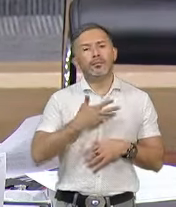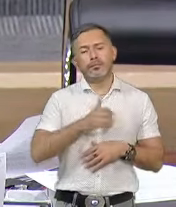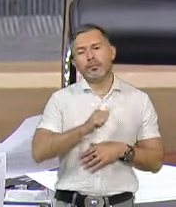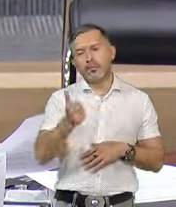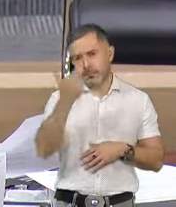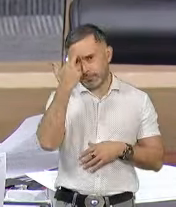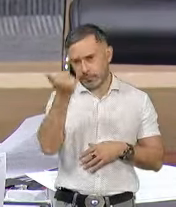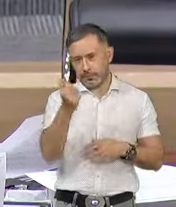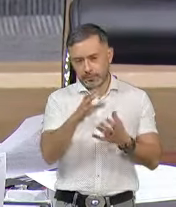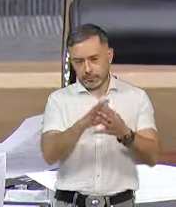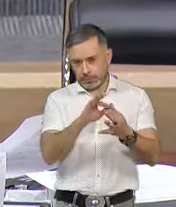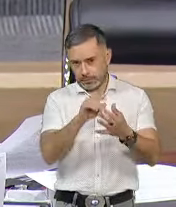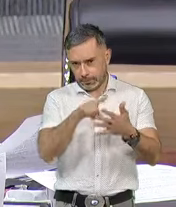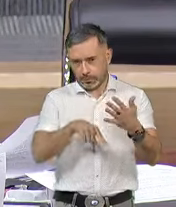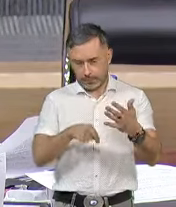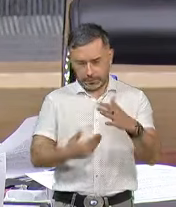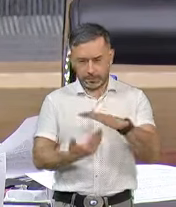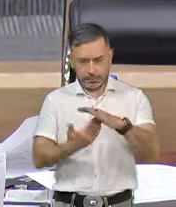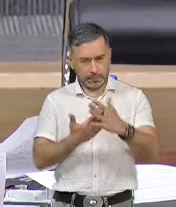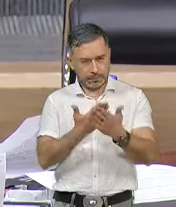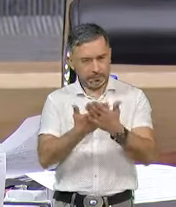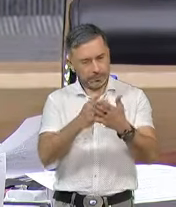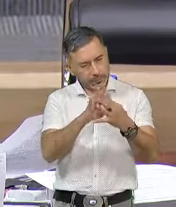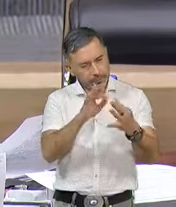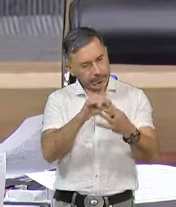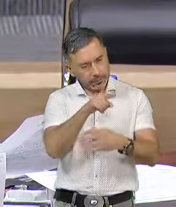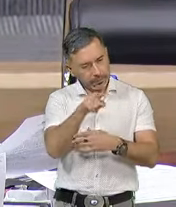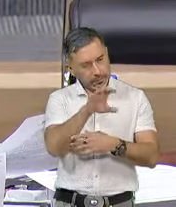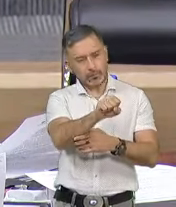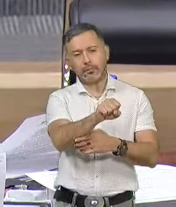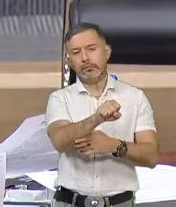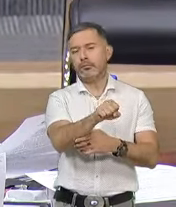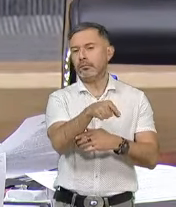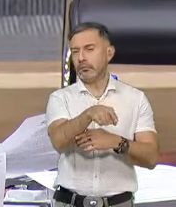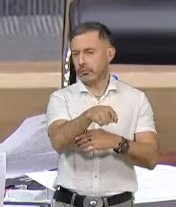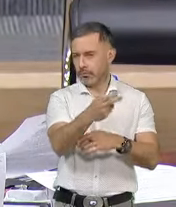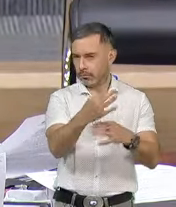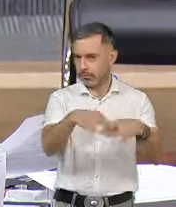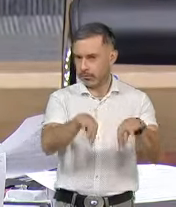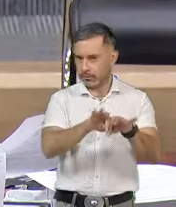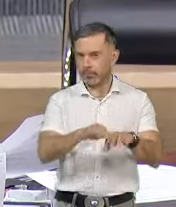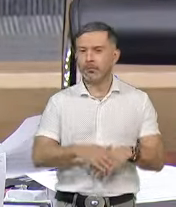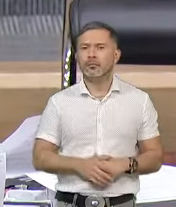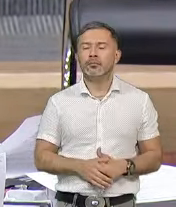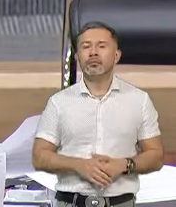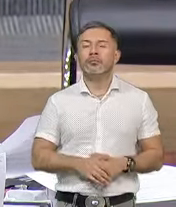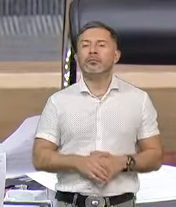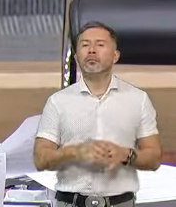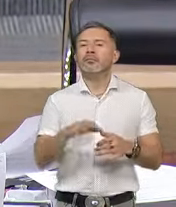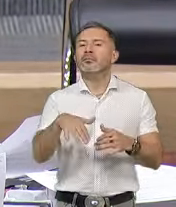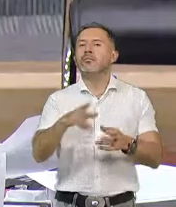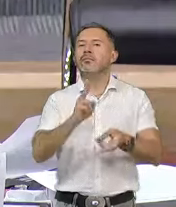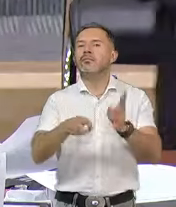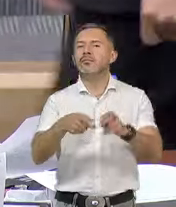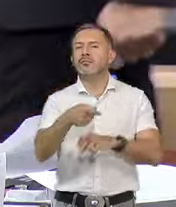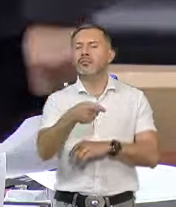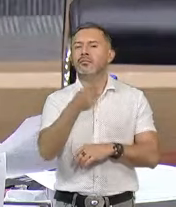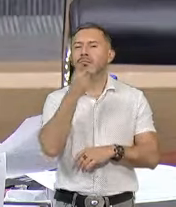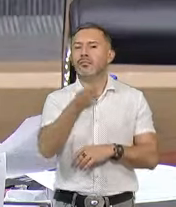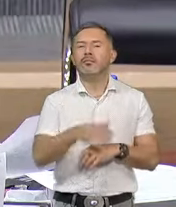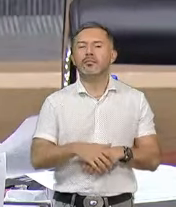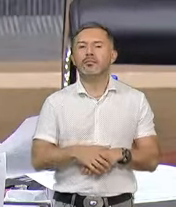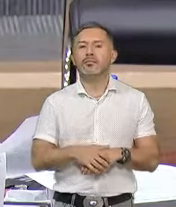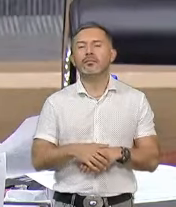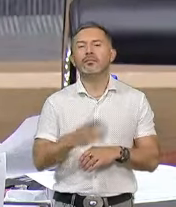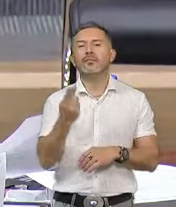mencionado en esta mesa porque me parecen importantes se habló de la posibilidad o necesidad de que hagamos